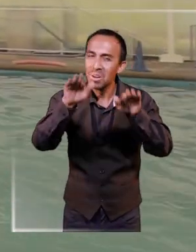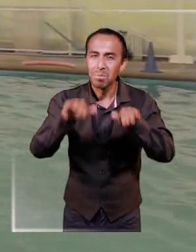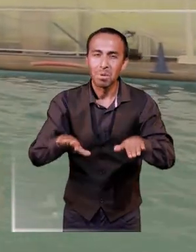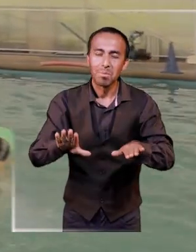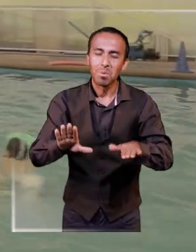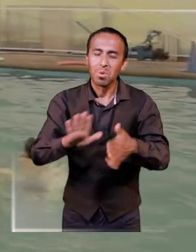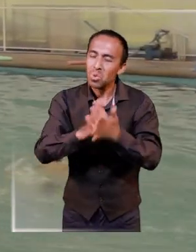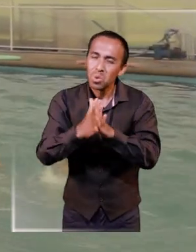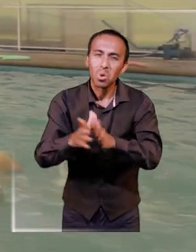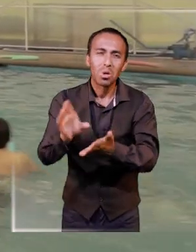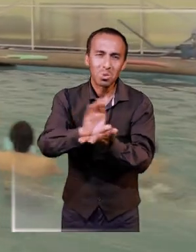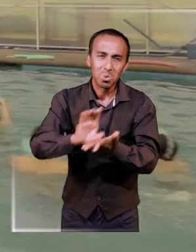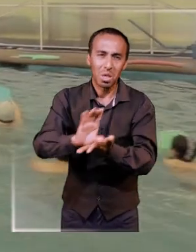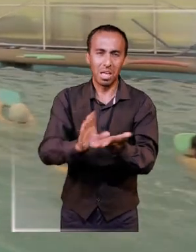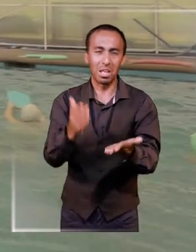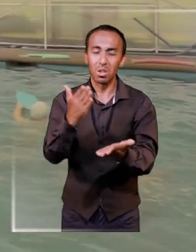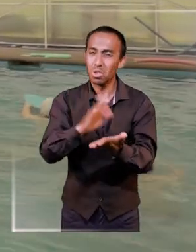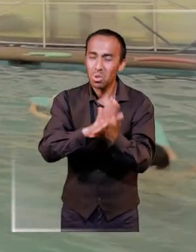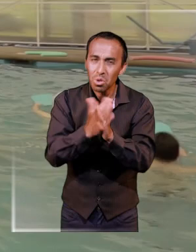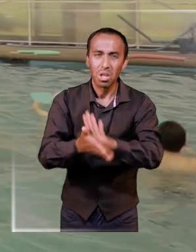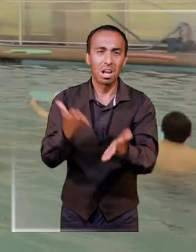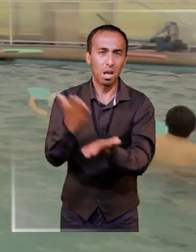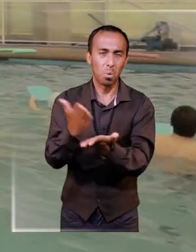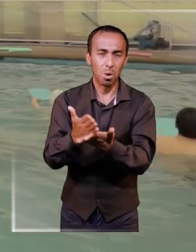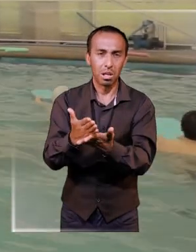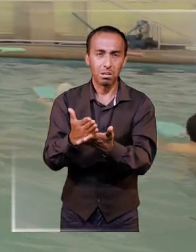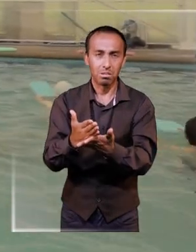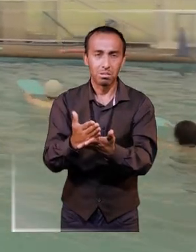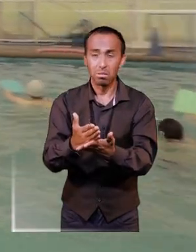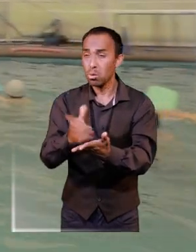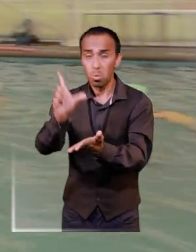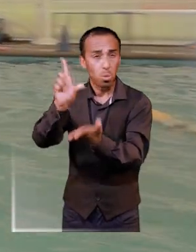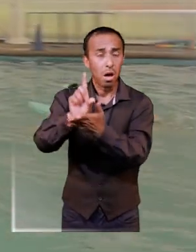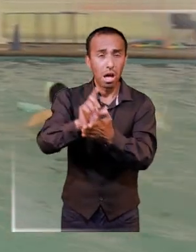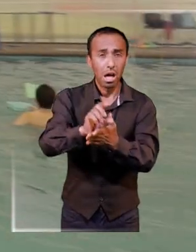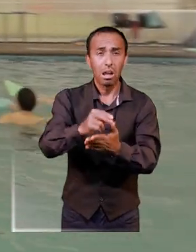en todas las escuelas, en todas las ciudades, en los ámbitos